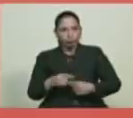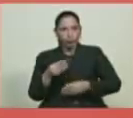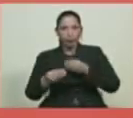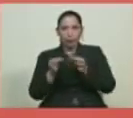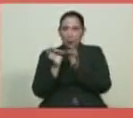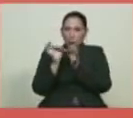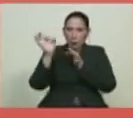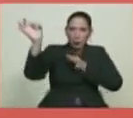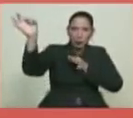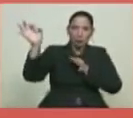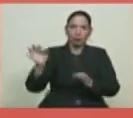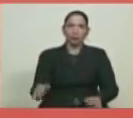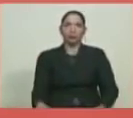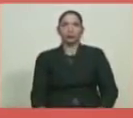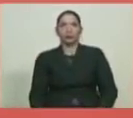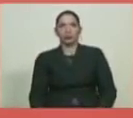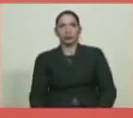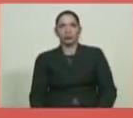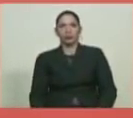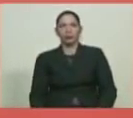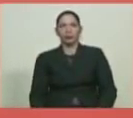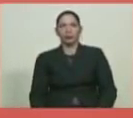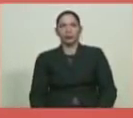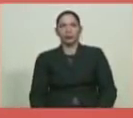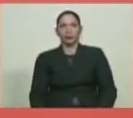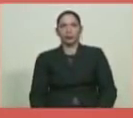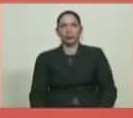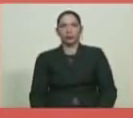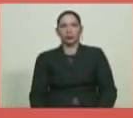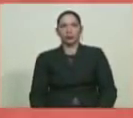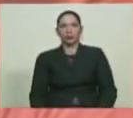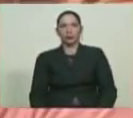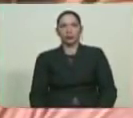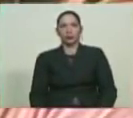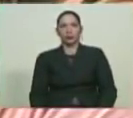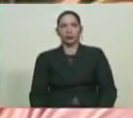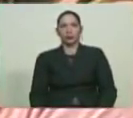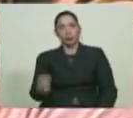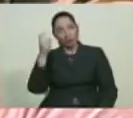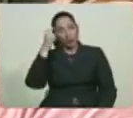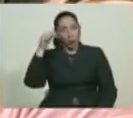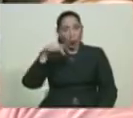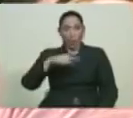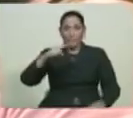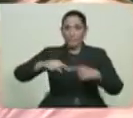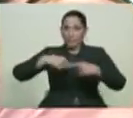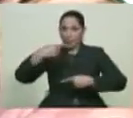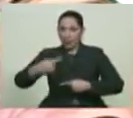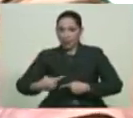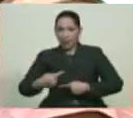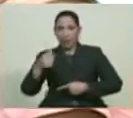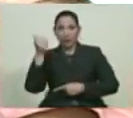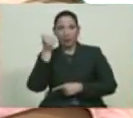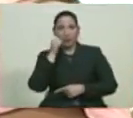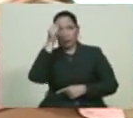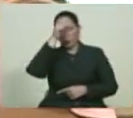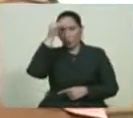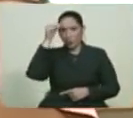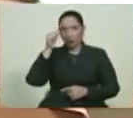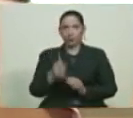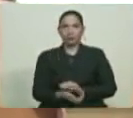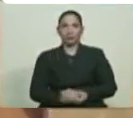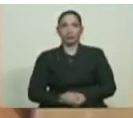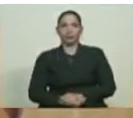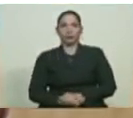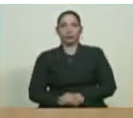llamadas rutas extraurbanas. En los días de hoy, mañana y pasado, mañana, es decir,